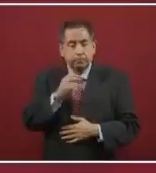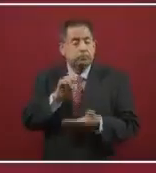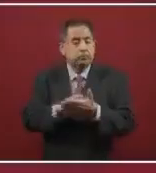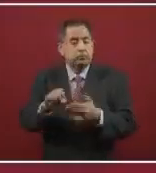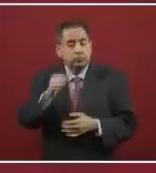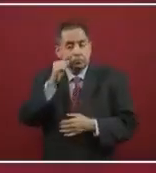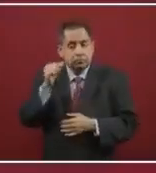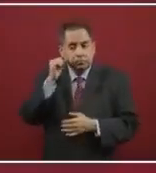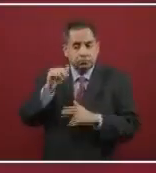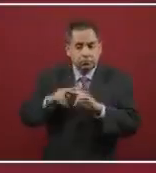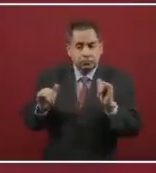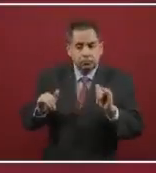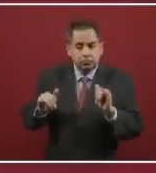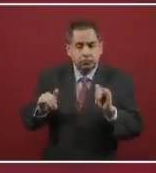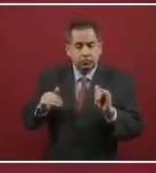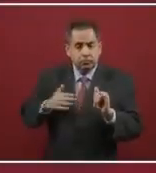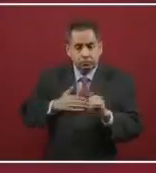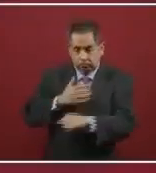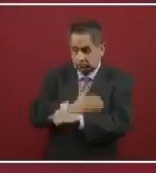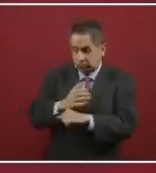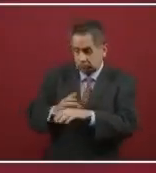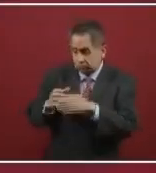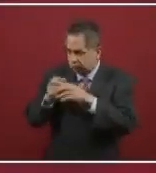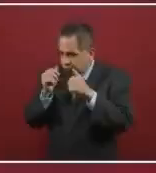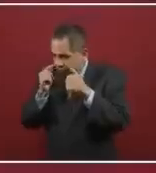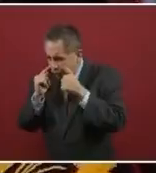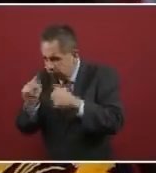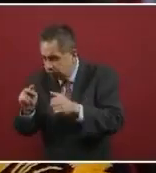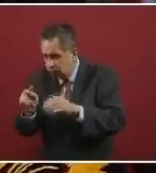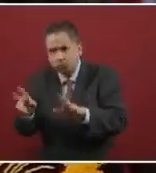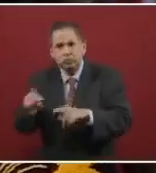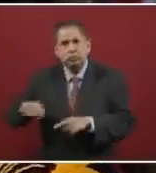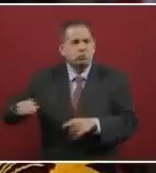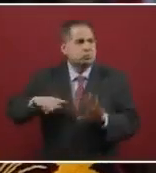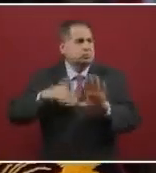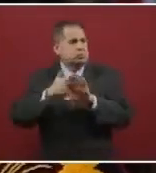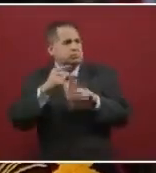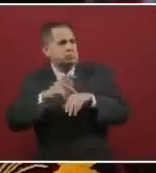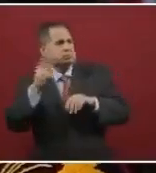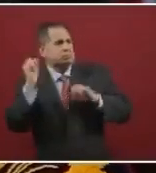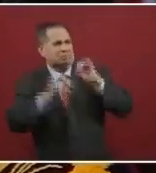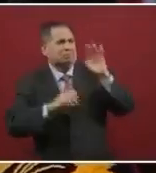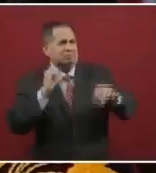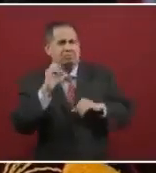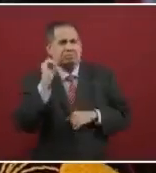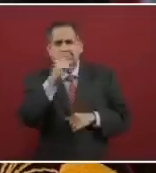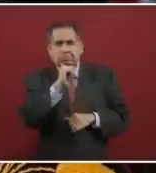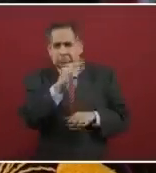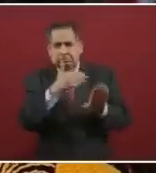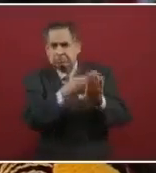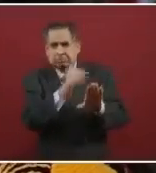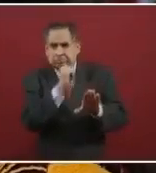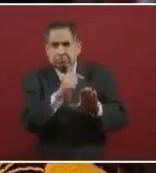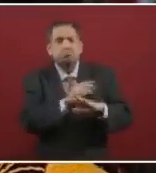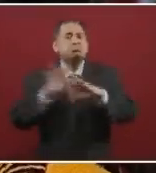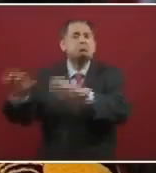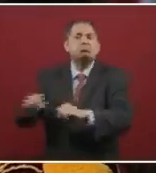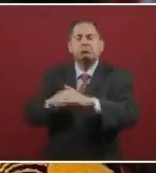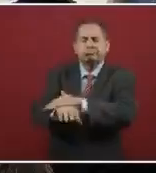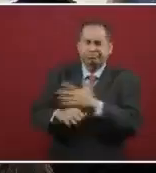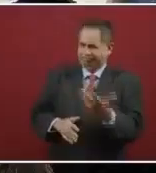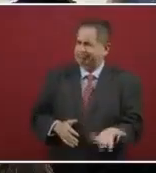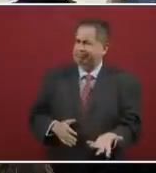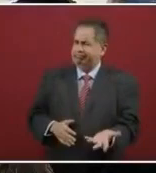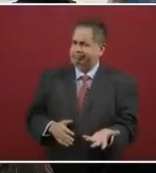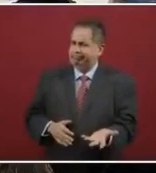ayer nuestros compañeros allí no vieron que en ningún momento les pidieran ningún tipo de revisión. No sé si usted está sugiriendo que